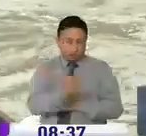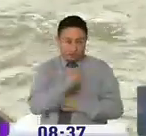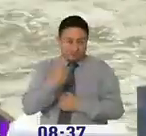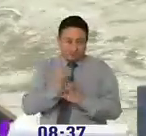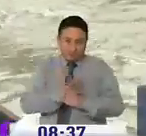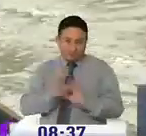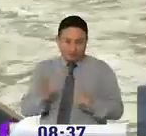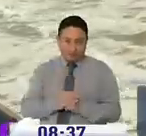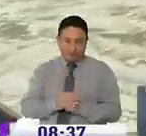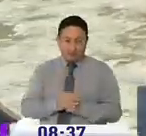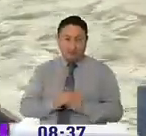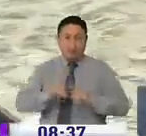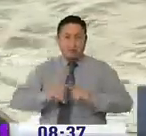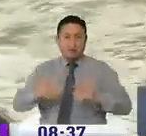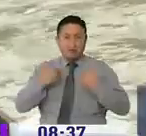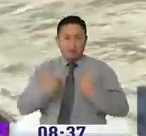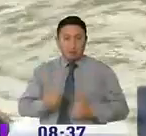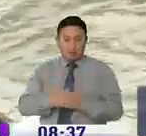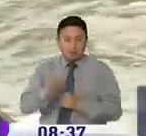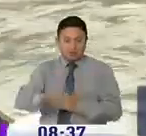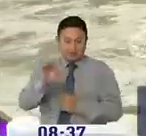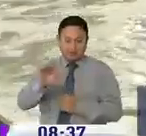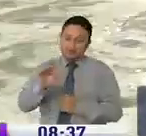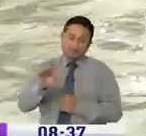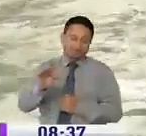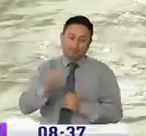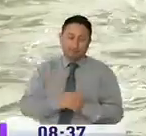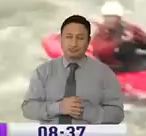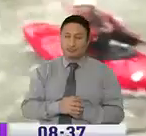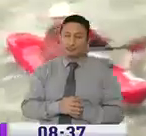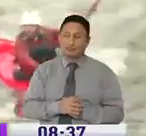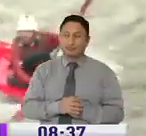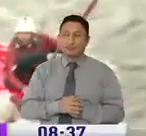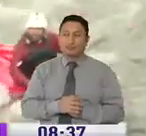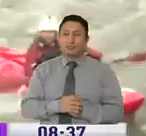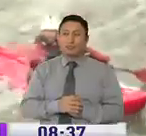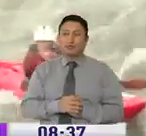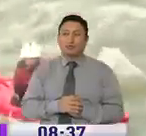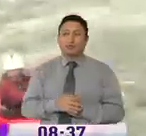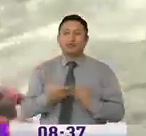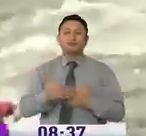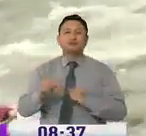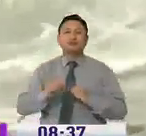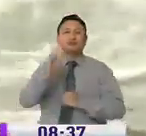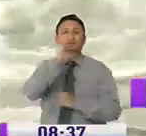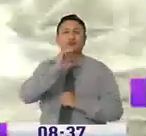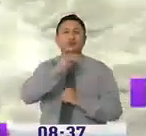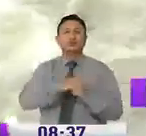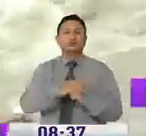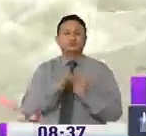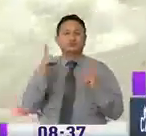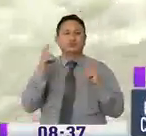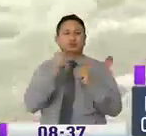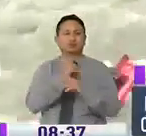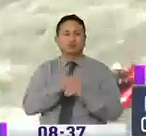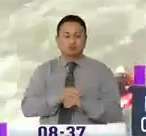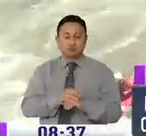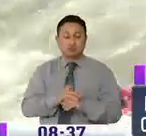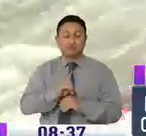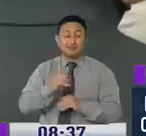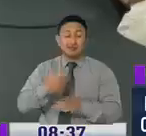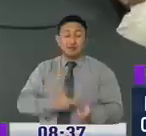pero sin éxito en cuanto a que no se puede encontrar nada. Las tareas de búsqueda son complicadas, a decir de